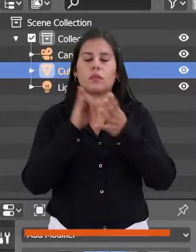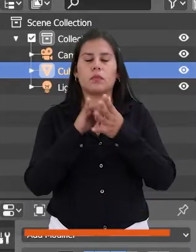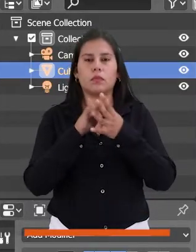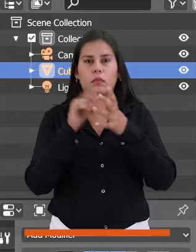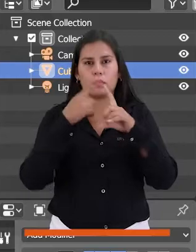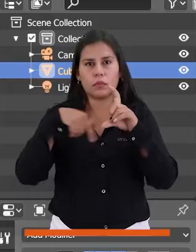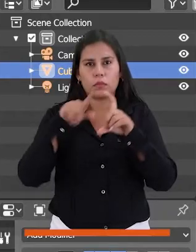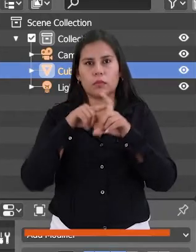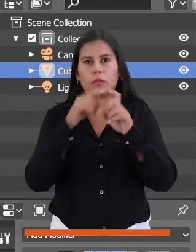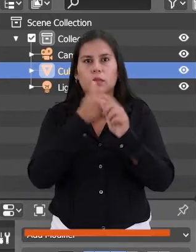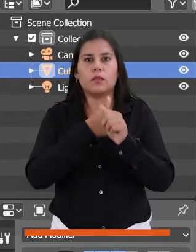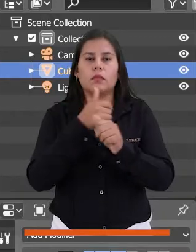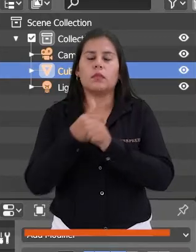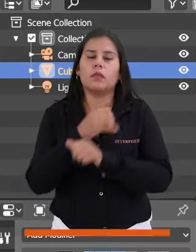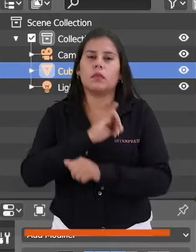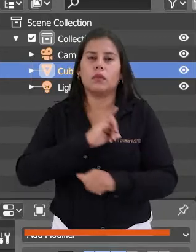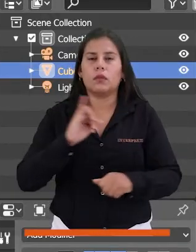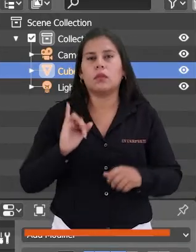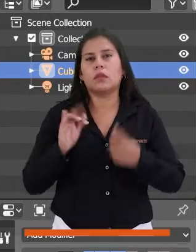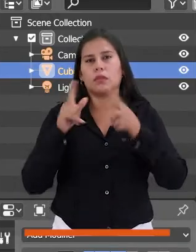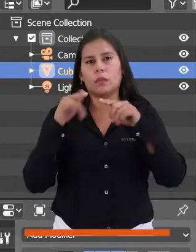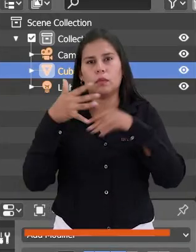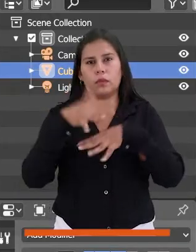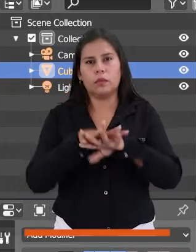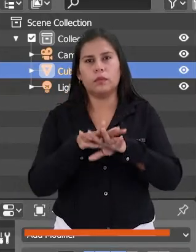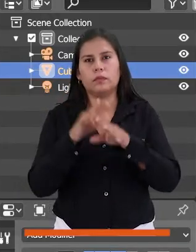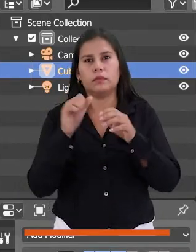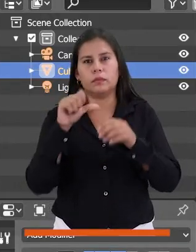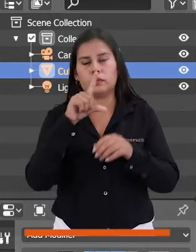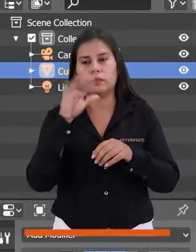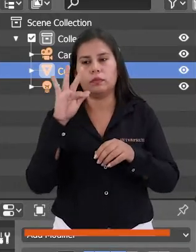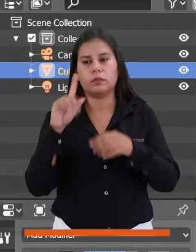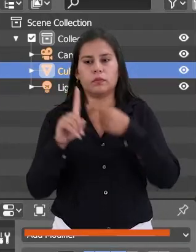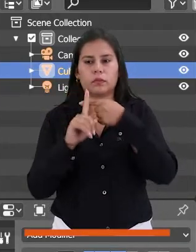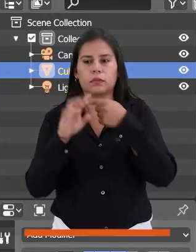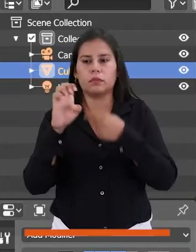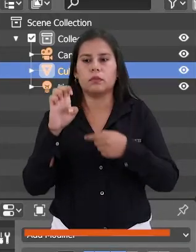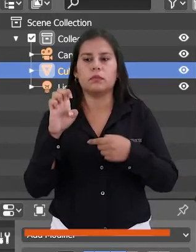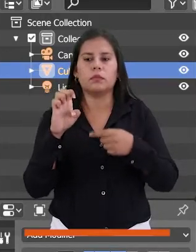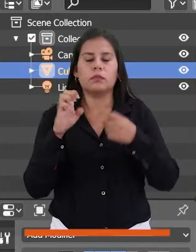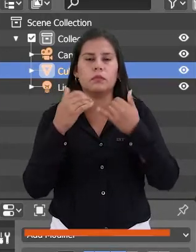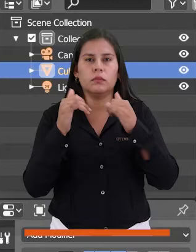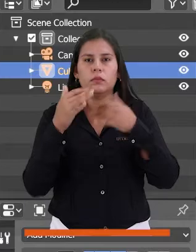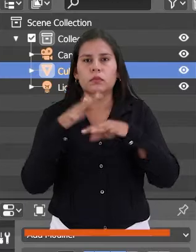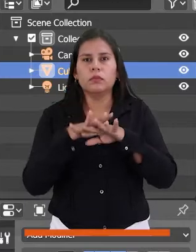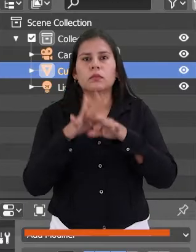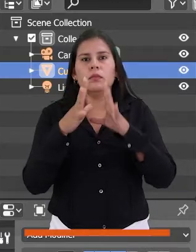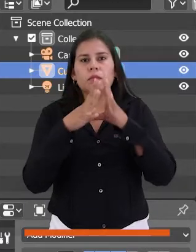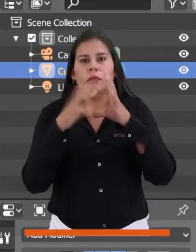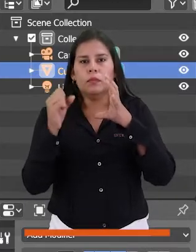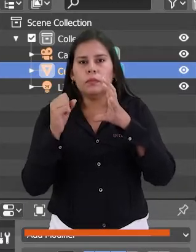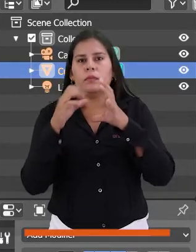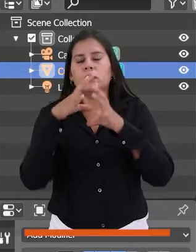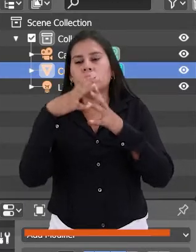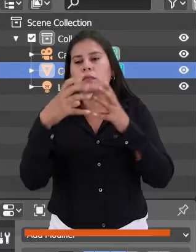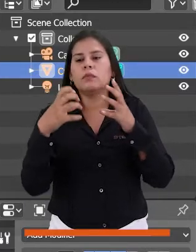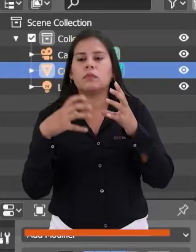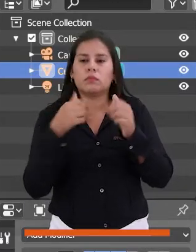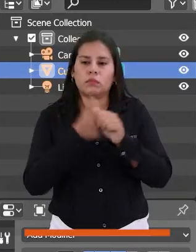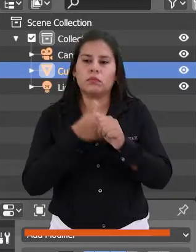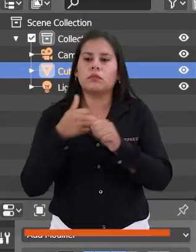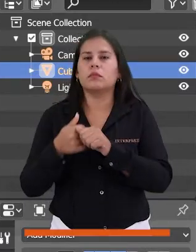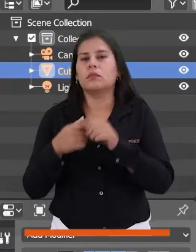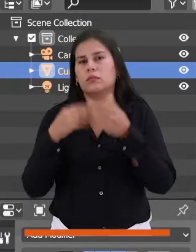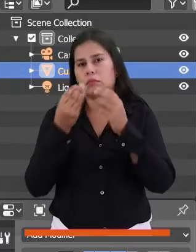extruir estas caras de forma individual. Presiono la combinación de teclas Alt E y voy a extruir las caras de forma